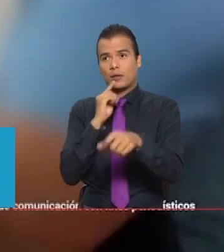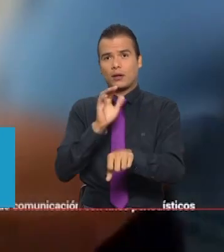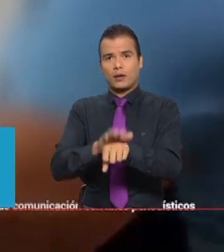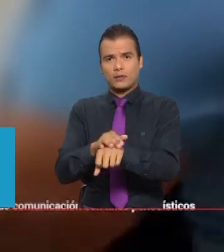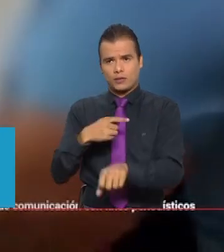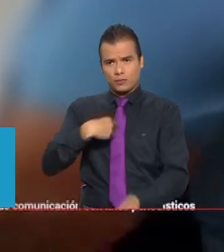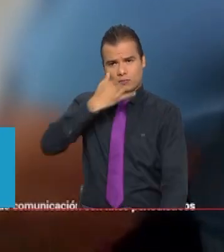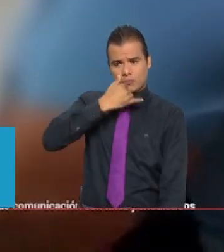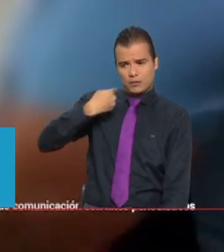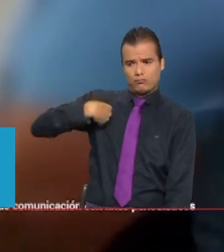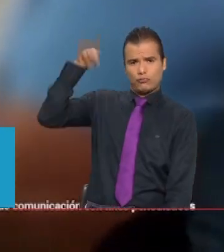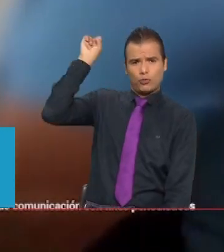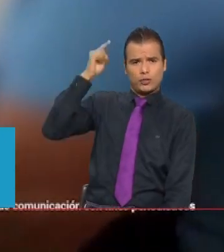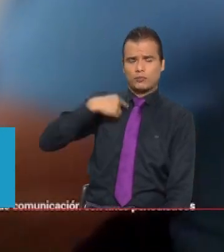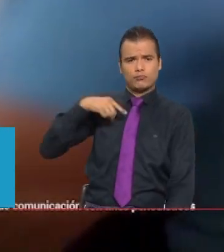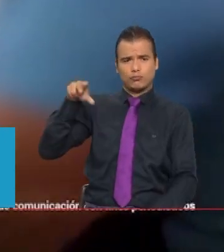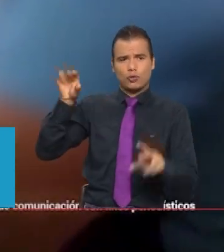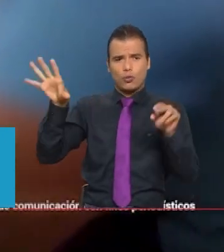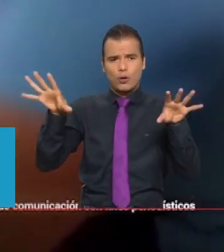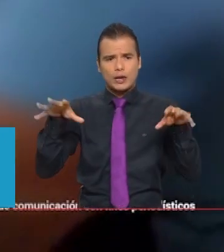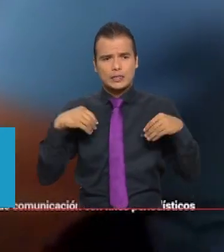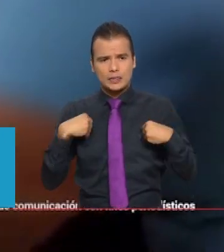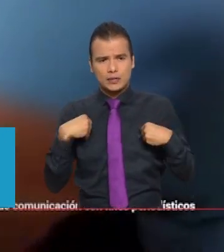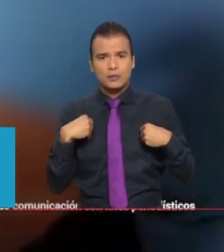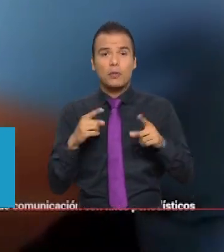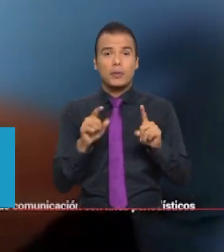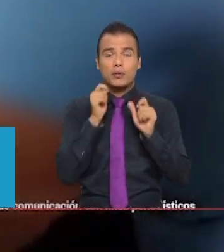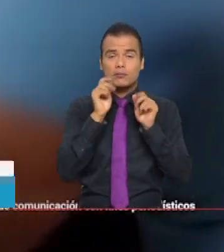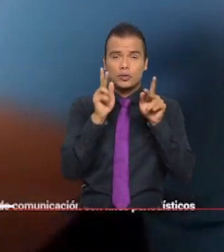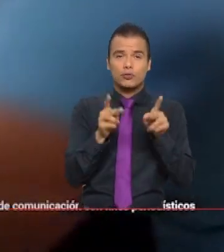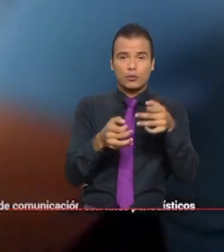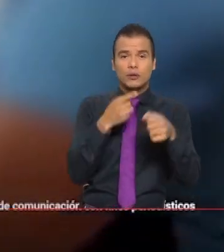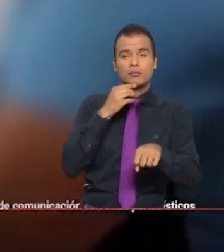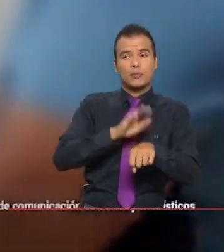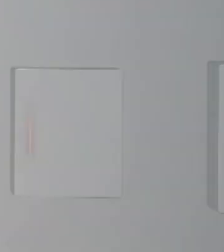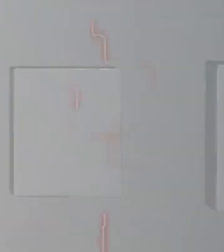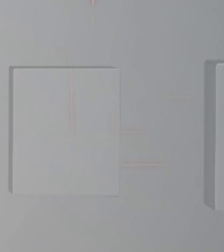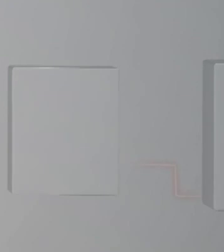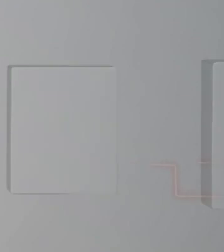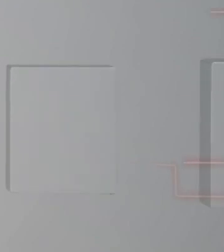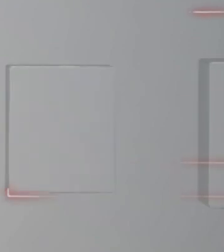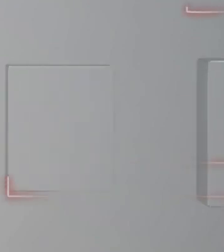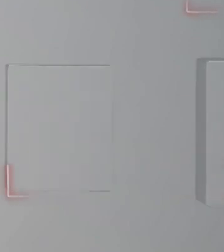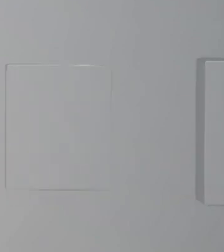o porte de estupefacientes agravado y concierto para delinquir, un juez los envió a prisión.